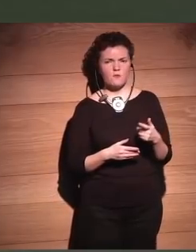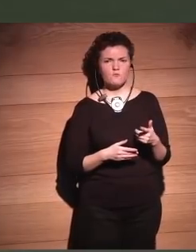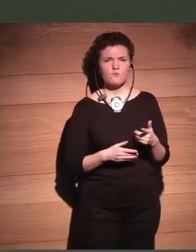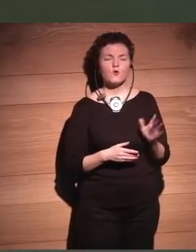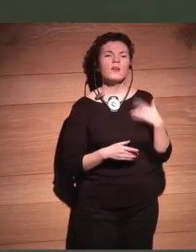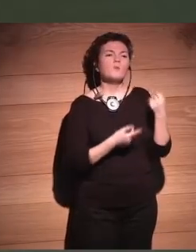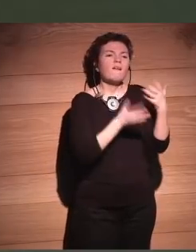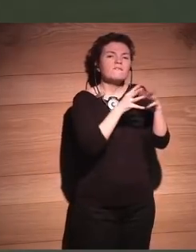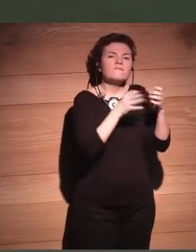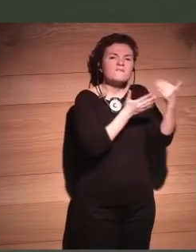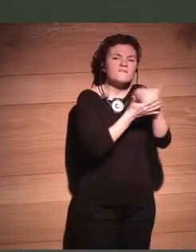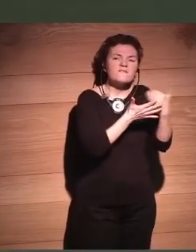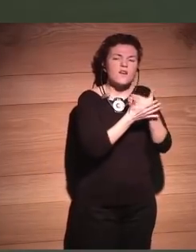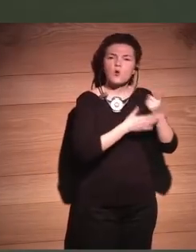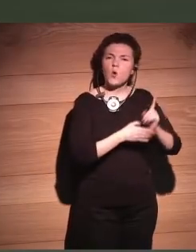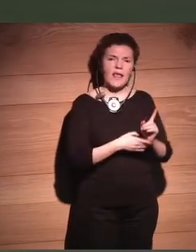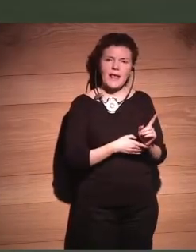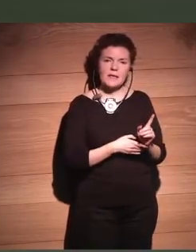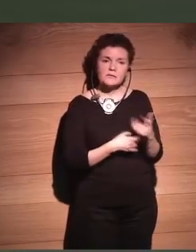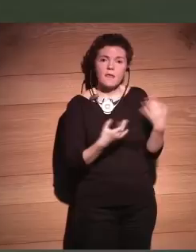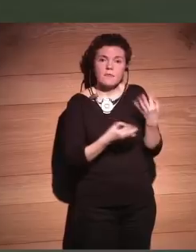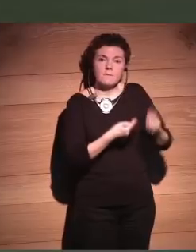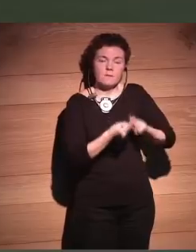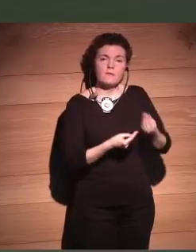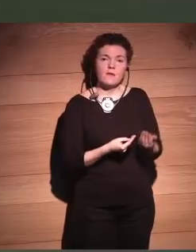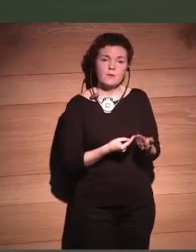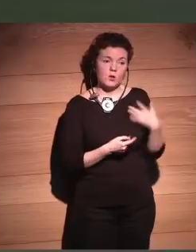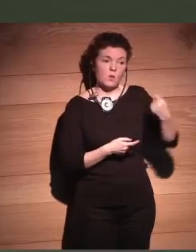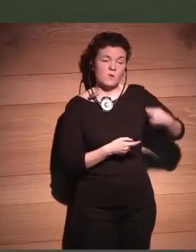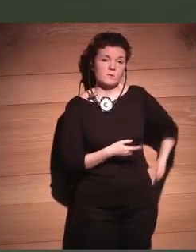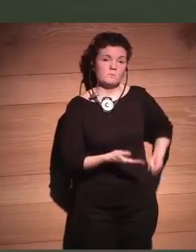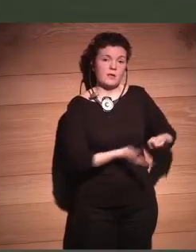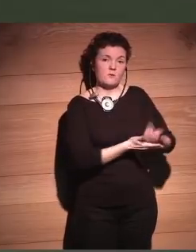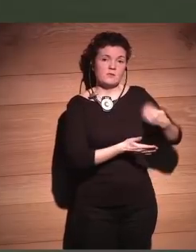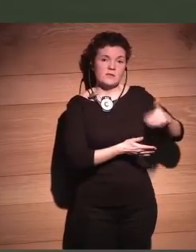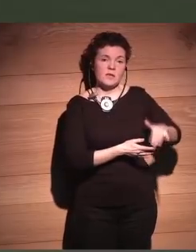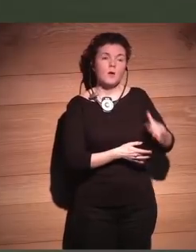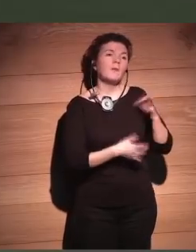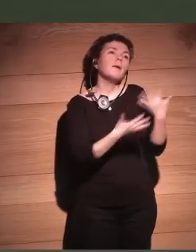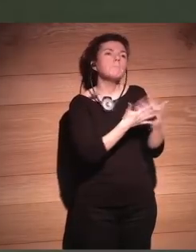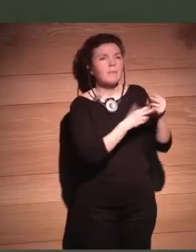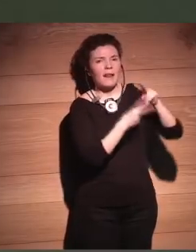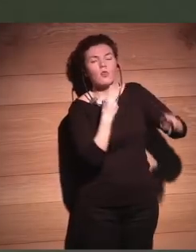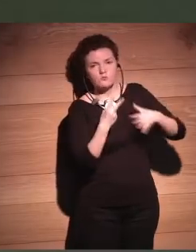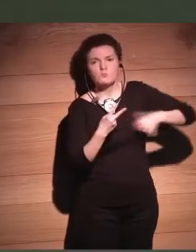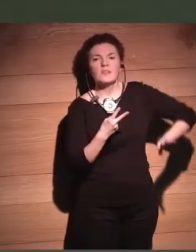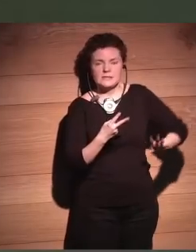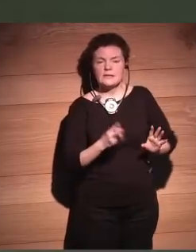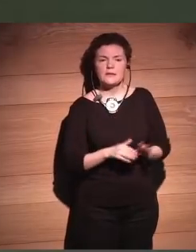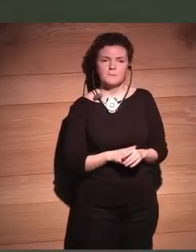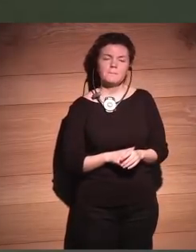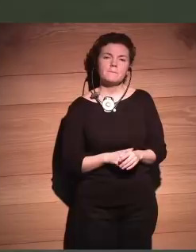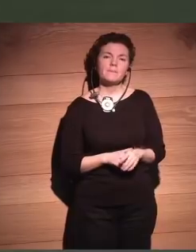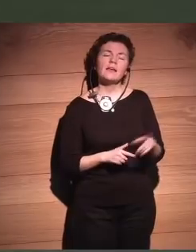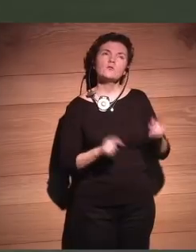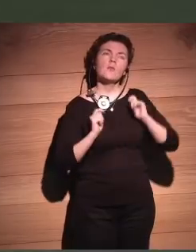sean avariciosos, es porque es lo que tienen que hacerlo, es lo que les cuesta. O bueno, tal vez sea una mezcla de las dos cosas.